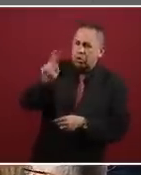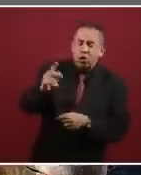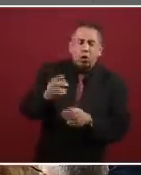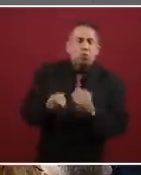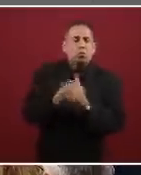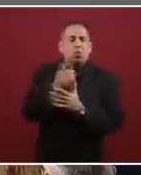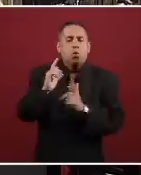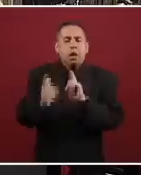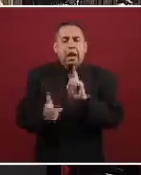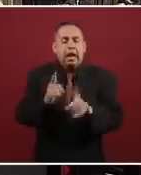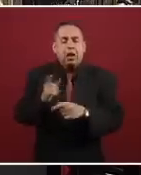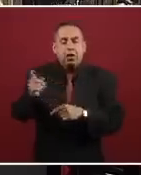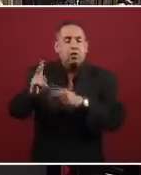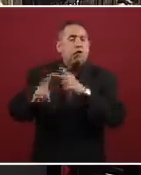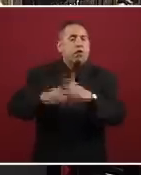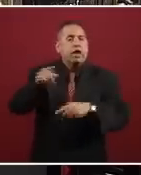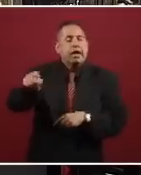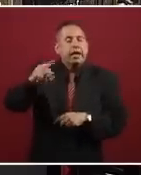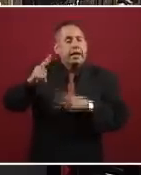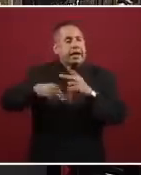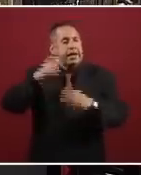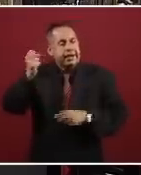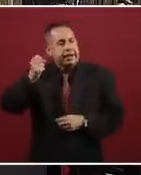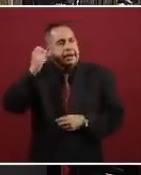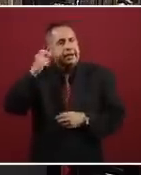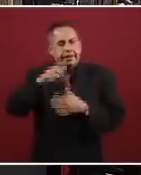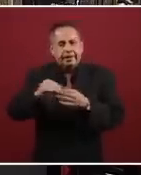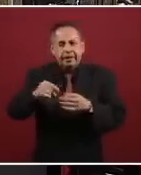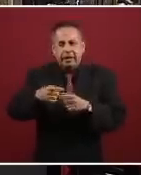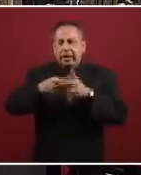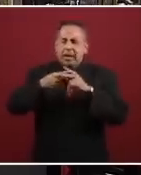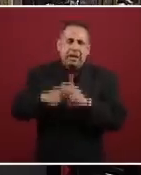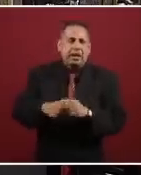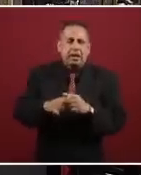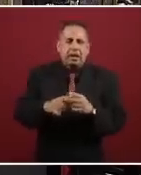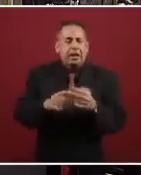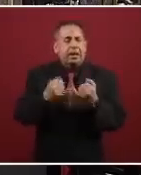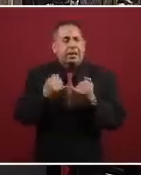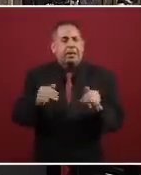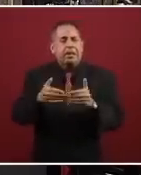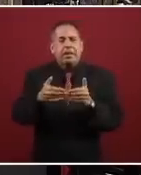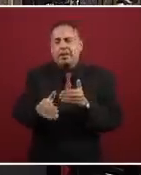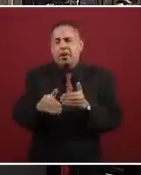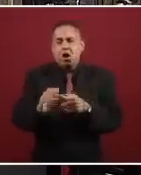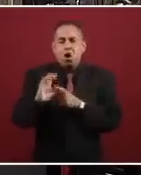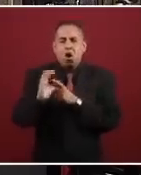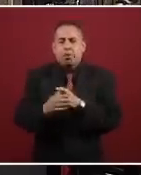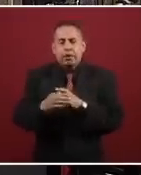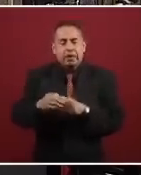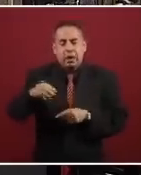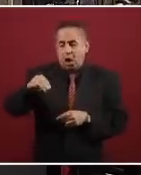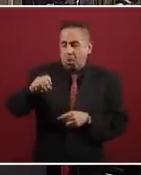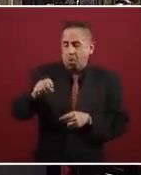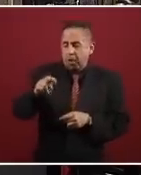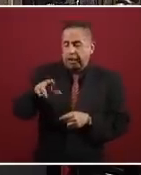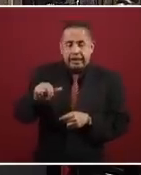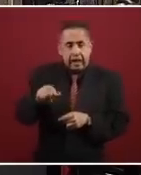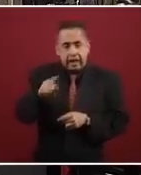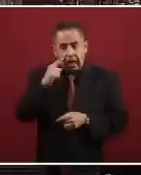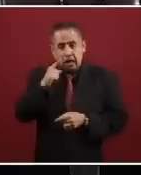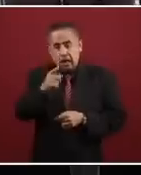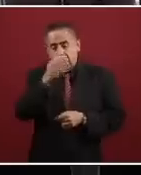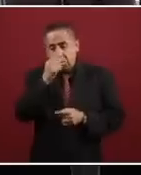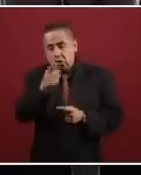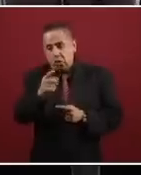fue a dar el banderazo para el comité de Morena. Nada más iba